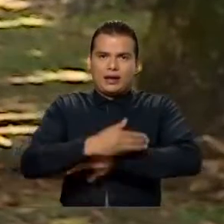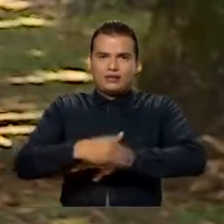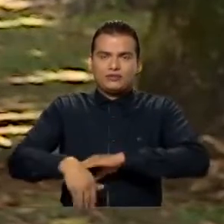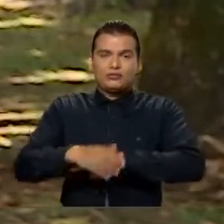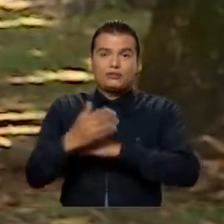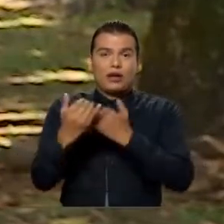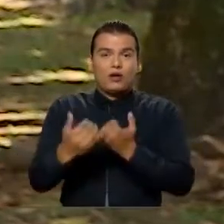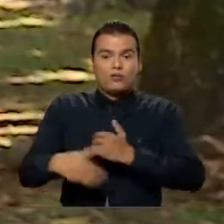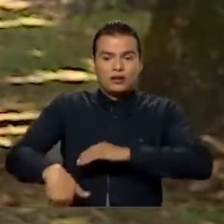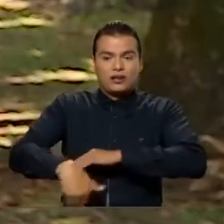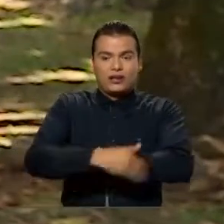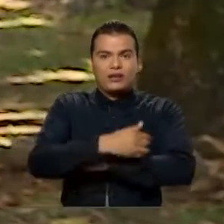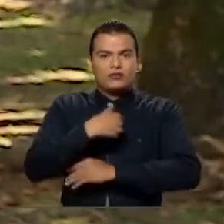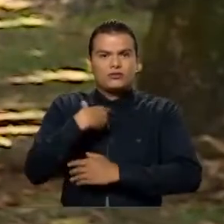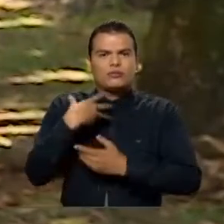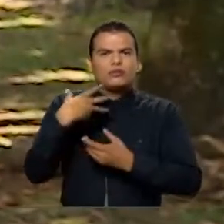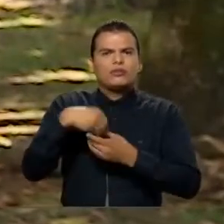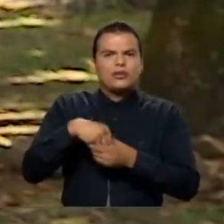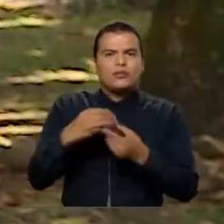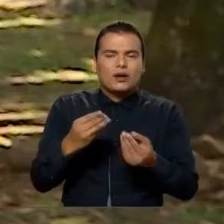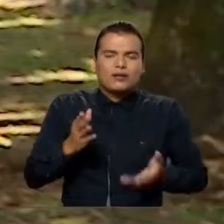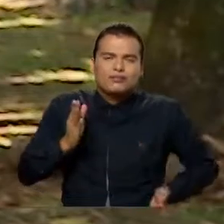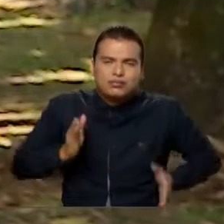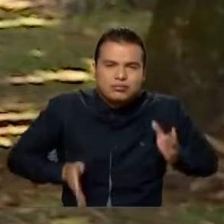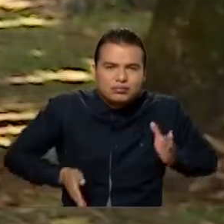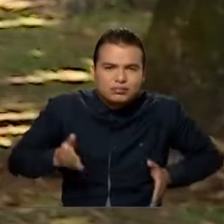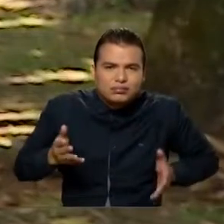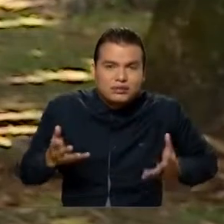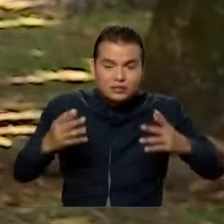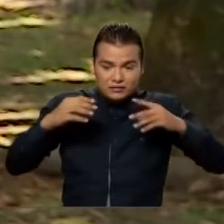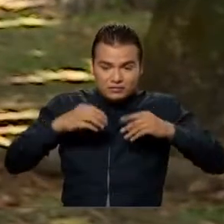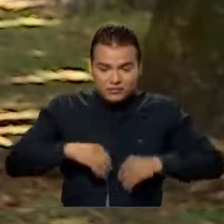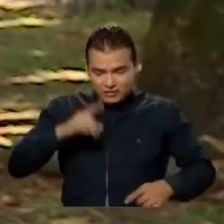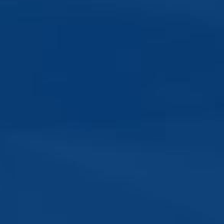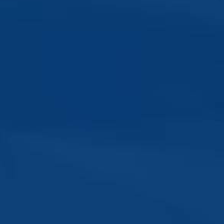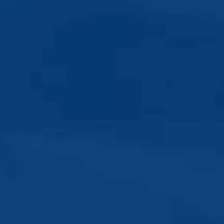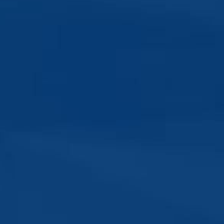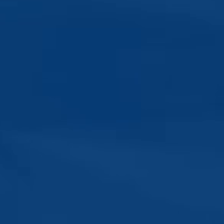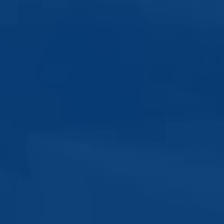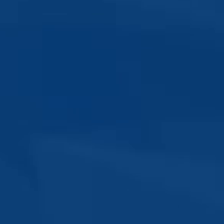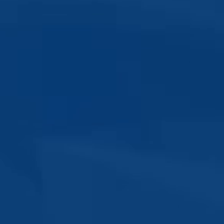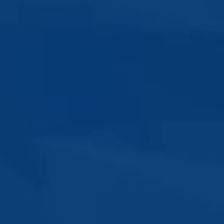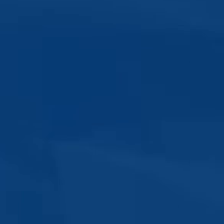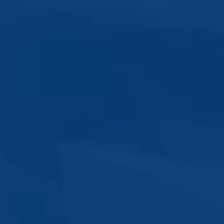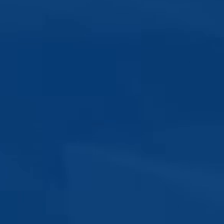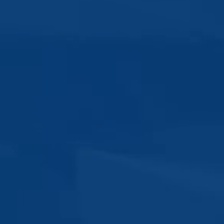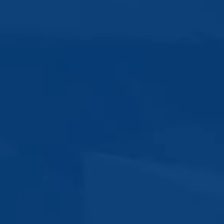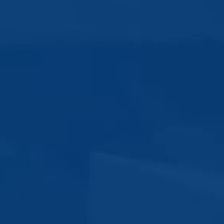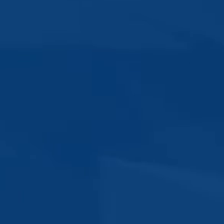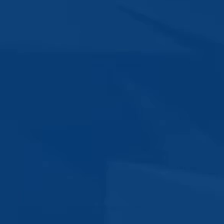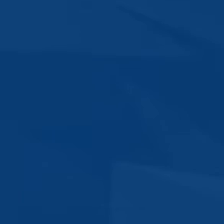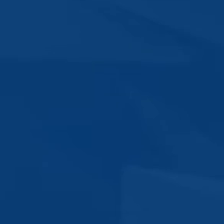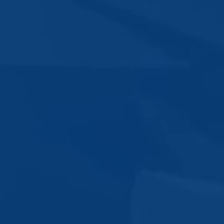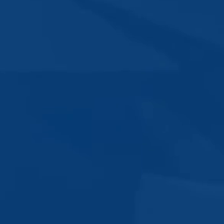Un camino lleno de aprendizajes que ahora transmiten a través del deporte.